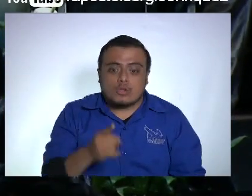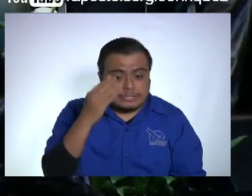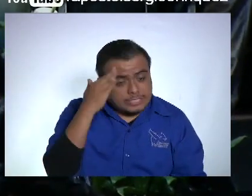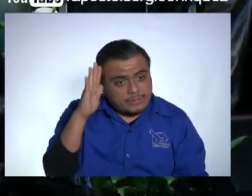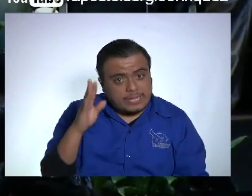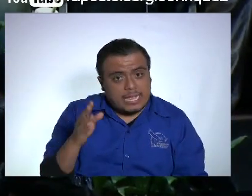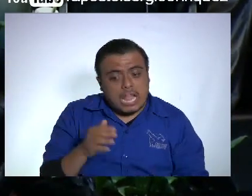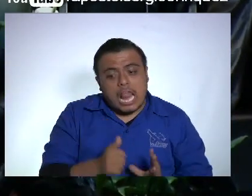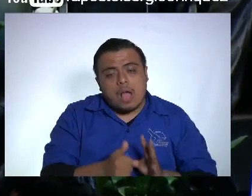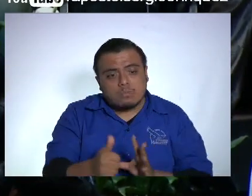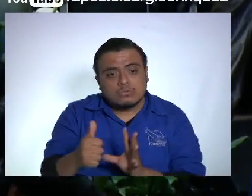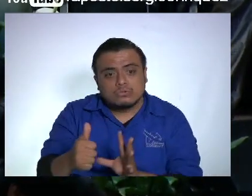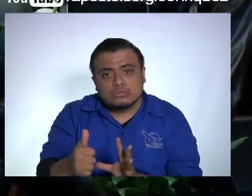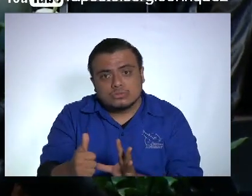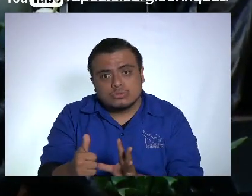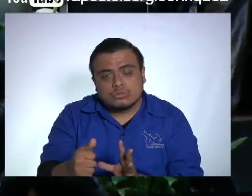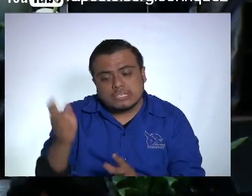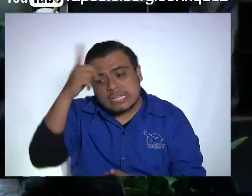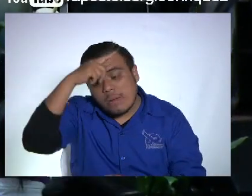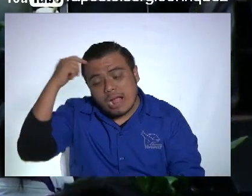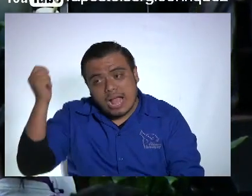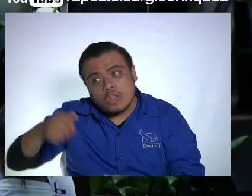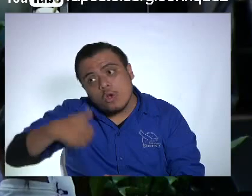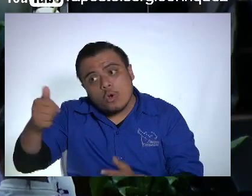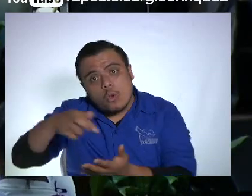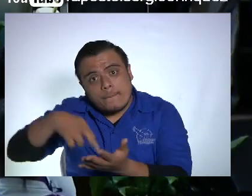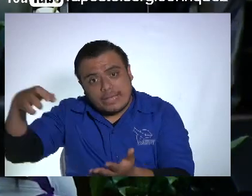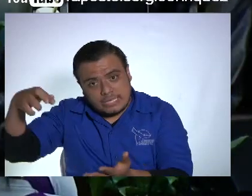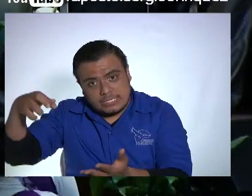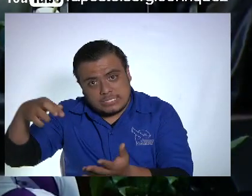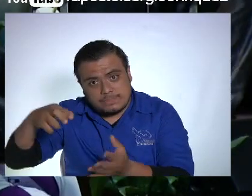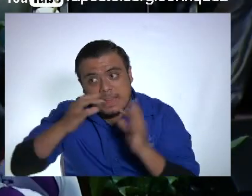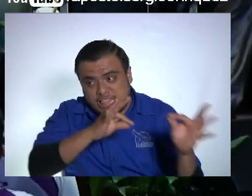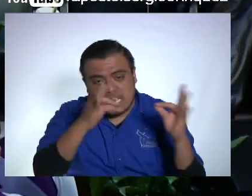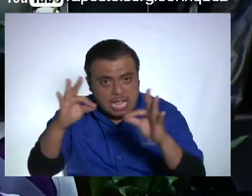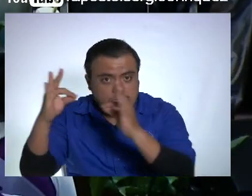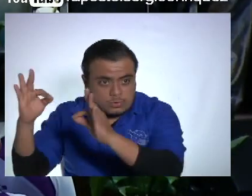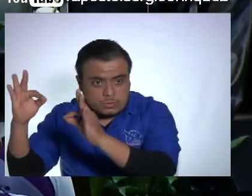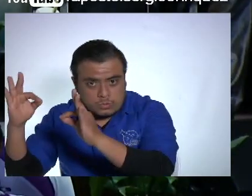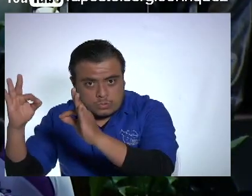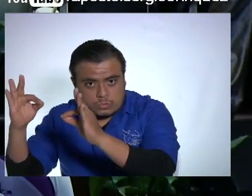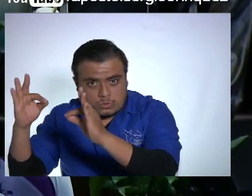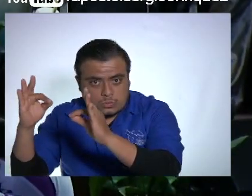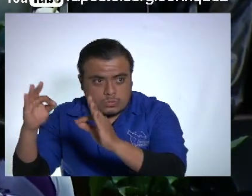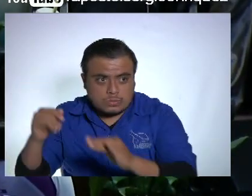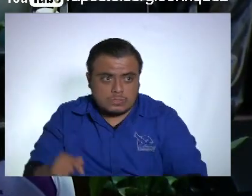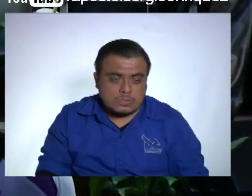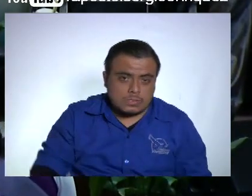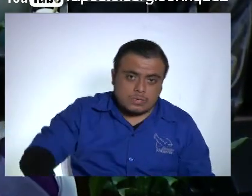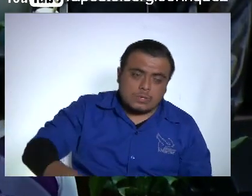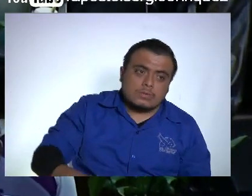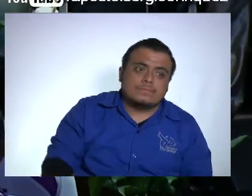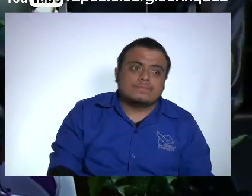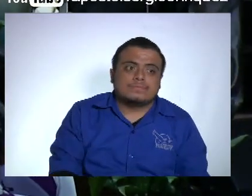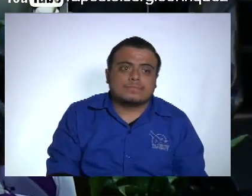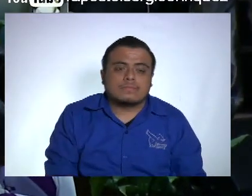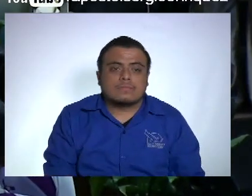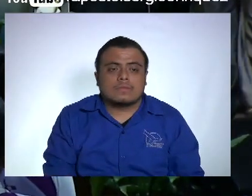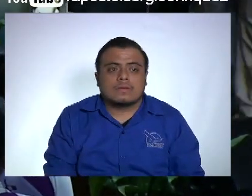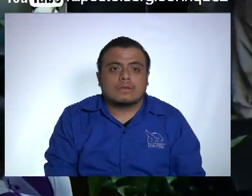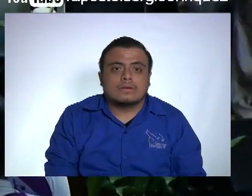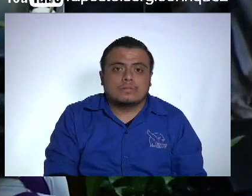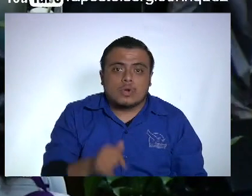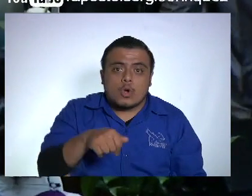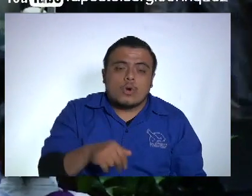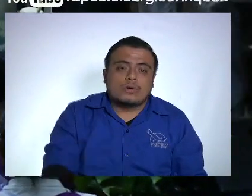nuestro apóstol anda en su labor apostólica y esta noche ha delegado, le va a pedir al hermano